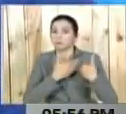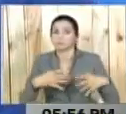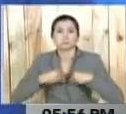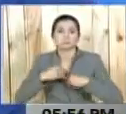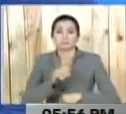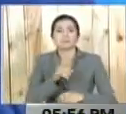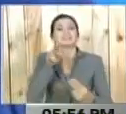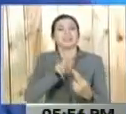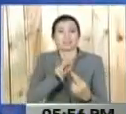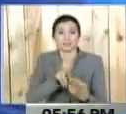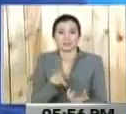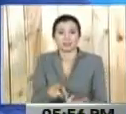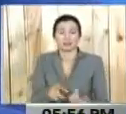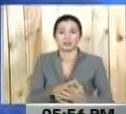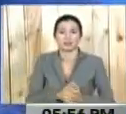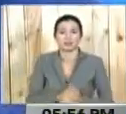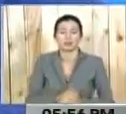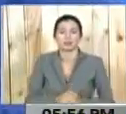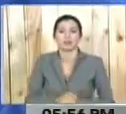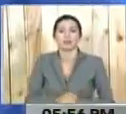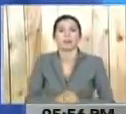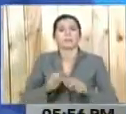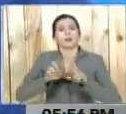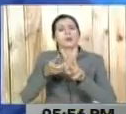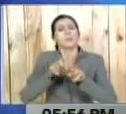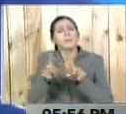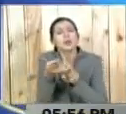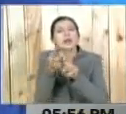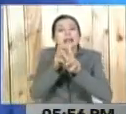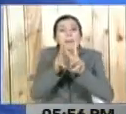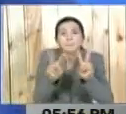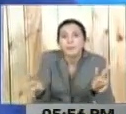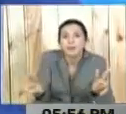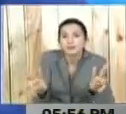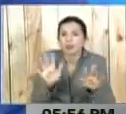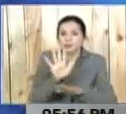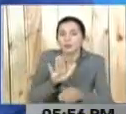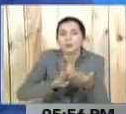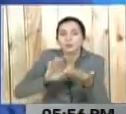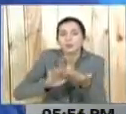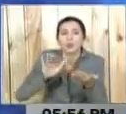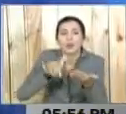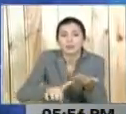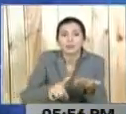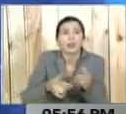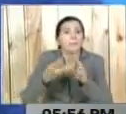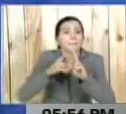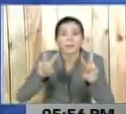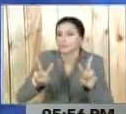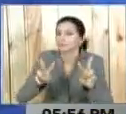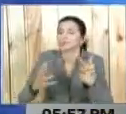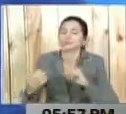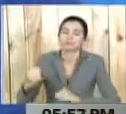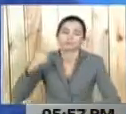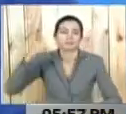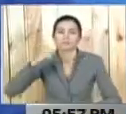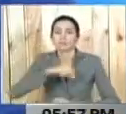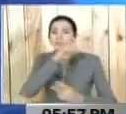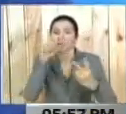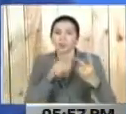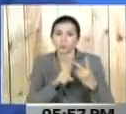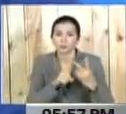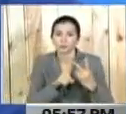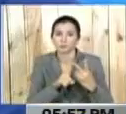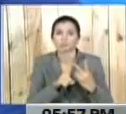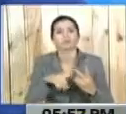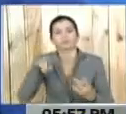estado Táchira, pero es importante que la paz, como fórmula de vida política en el país, ha triunfado. La segunda, el reconocimiento